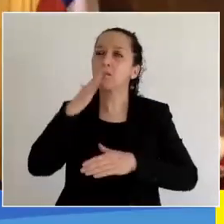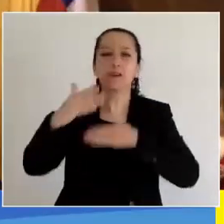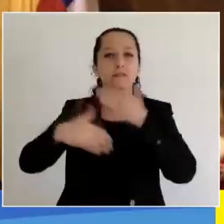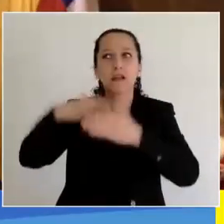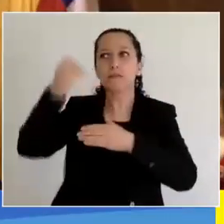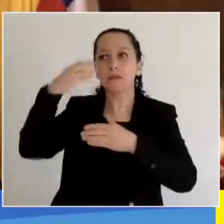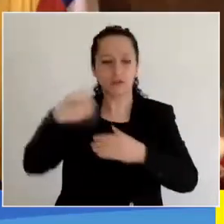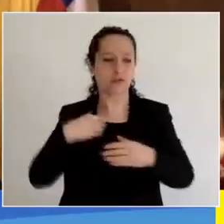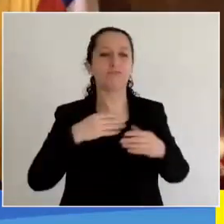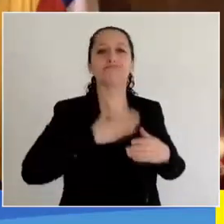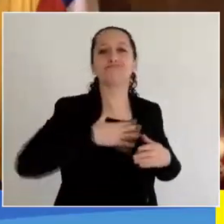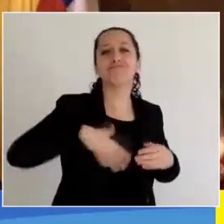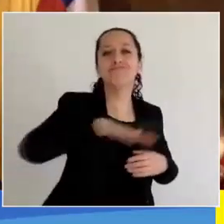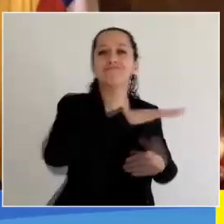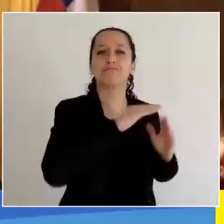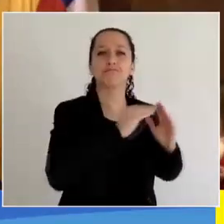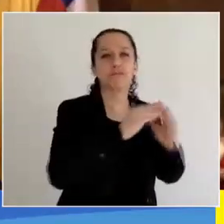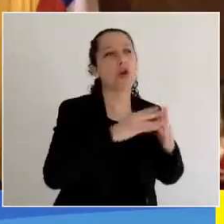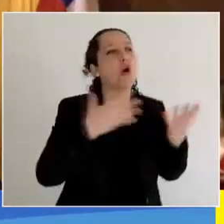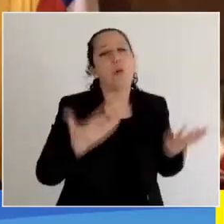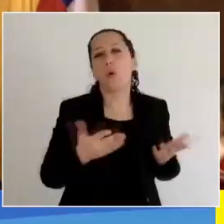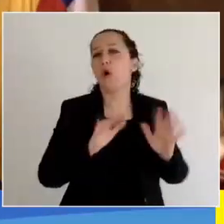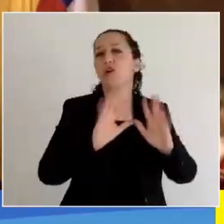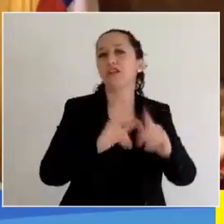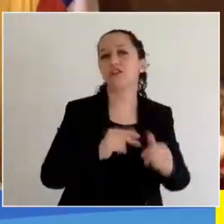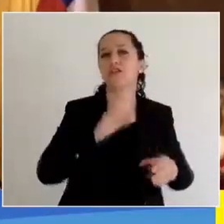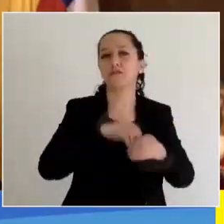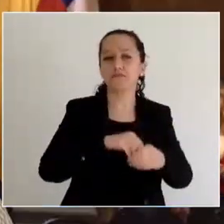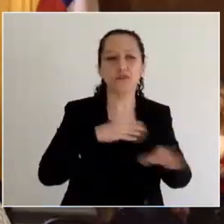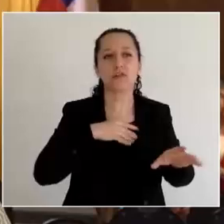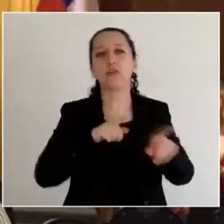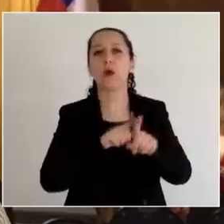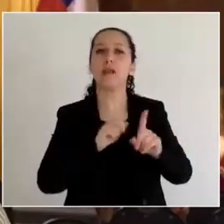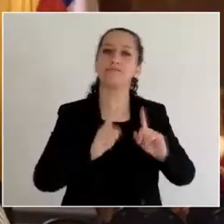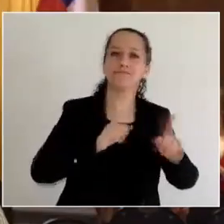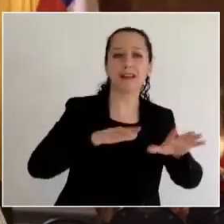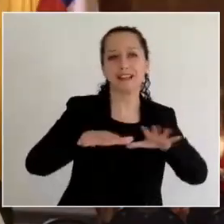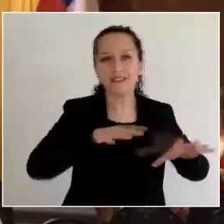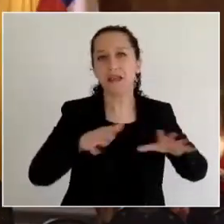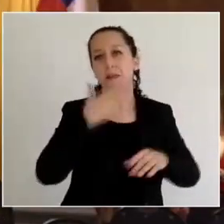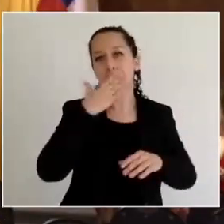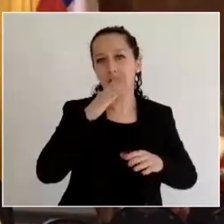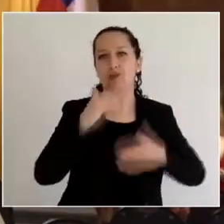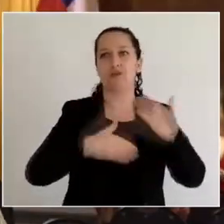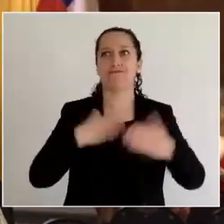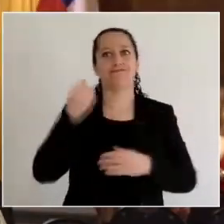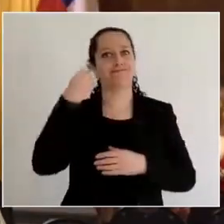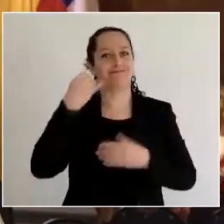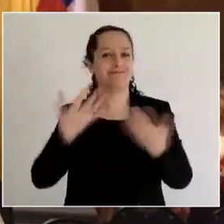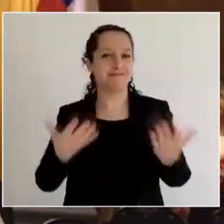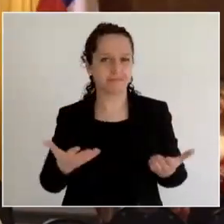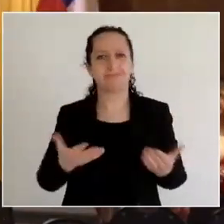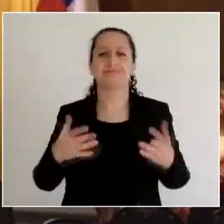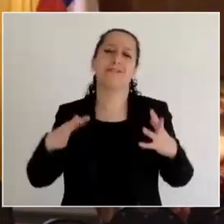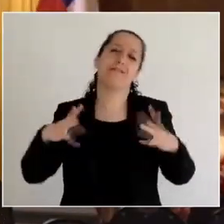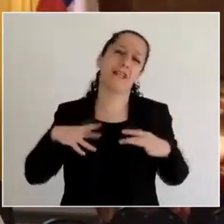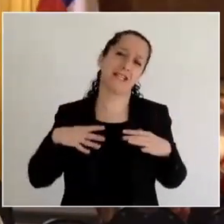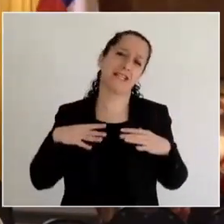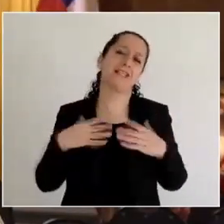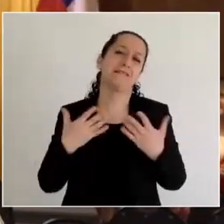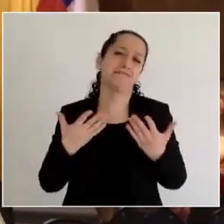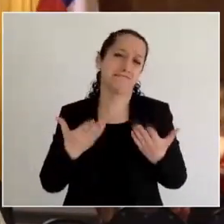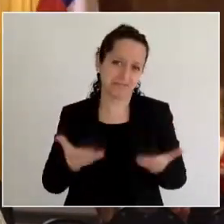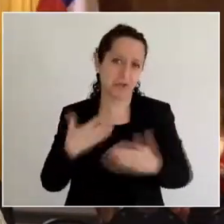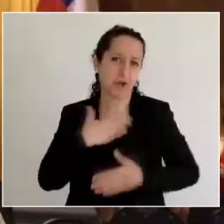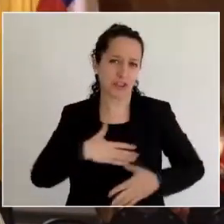para desarrollarse en cada uno de sus barrios y también en las distintas organizaciones. Así que estamos muy felices, muy contentos porque fue